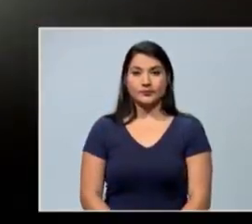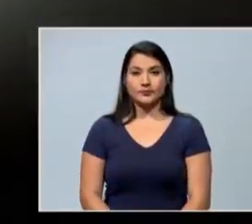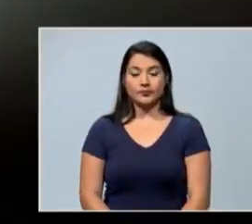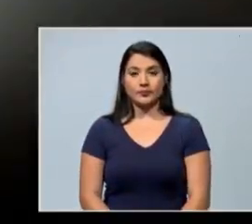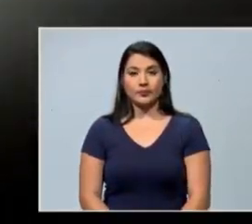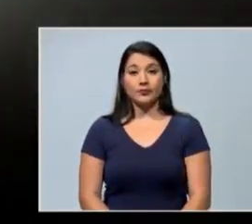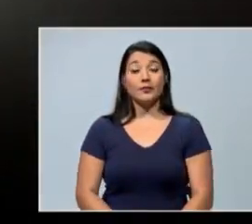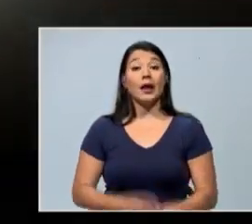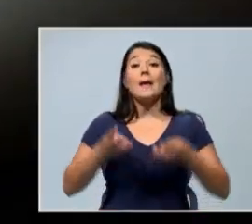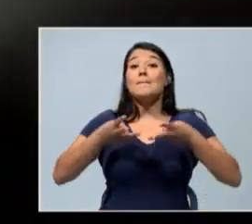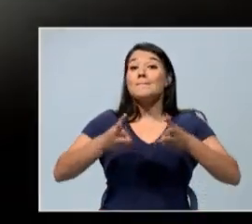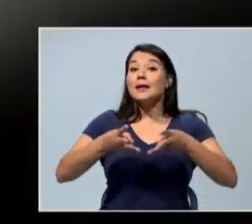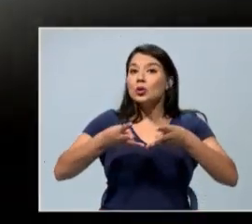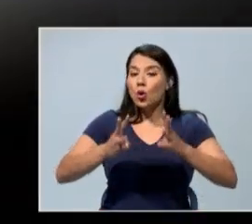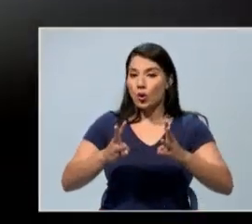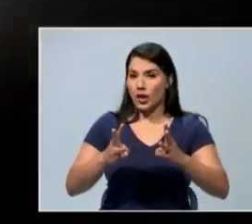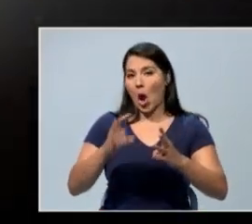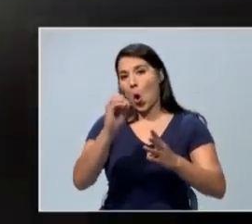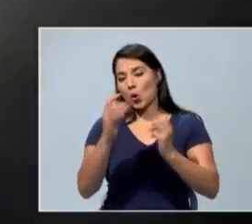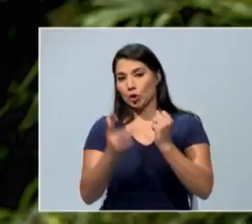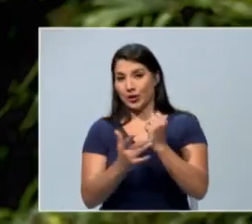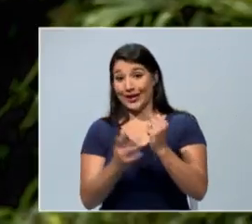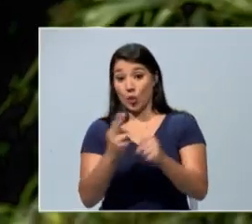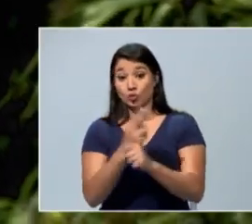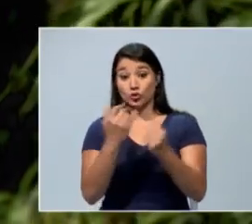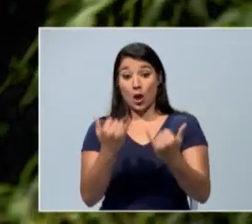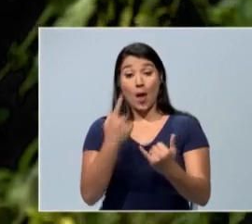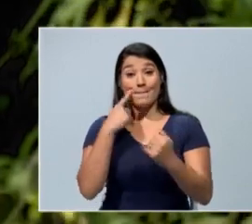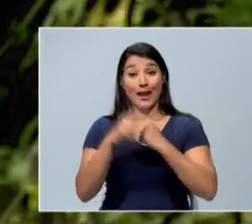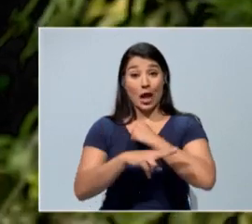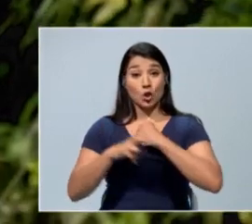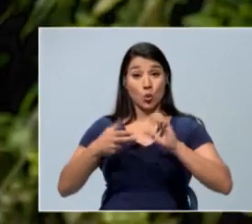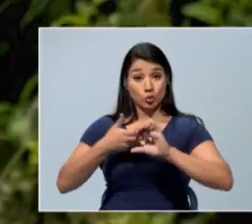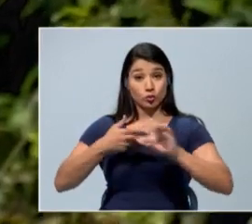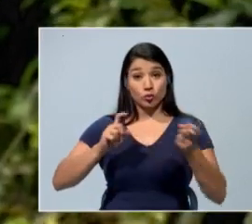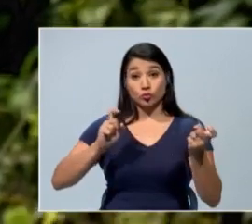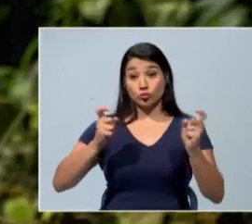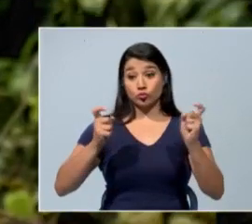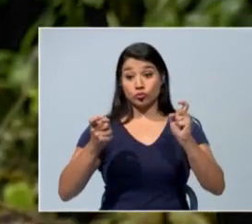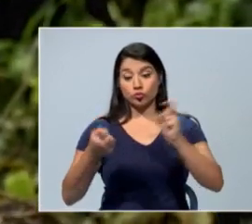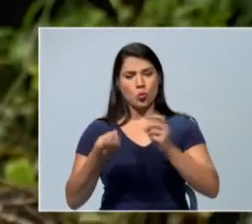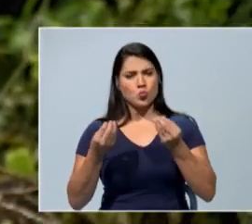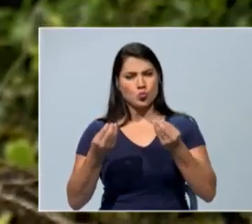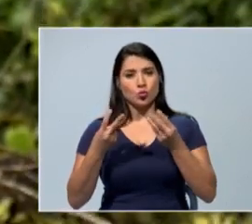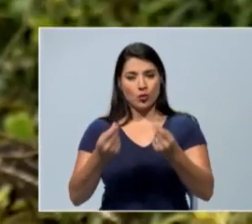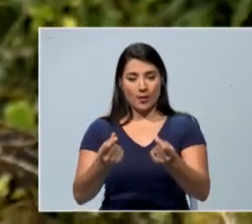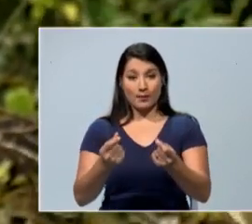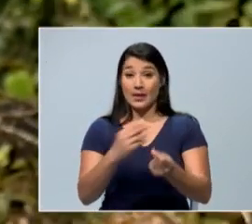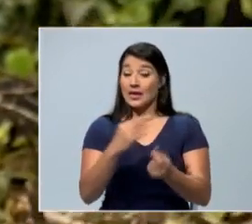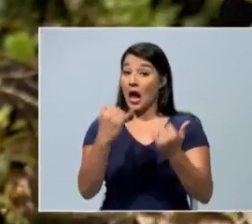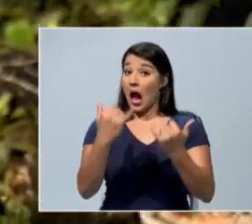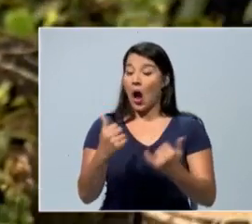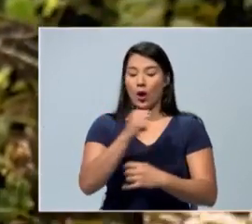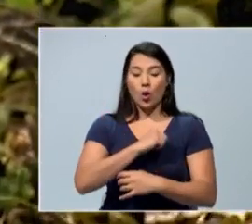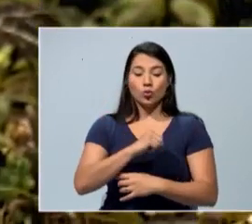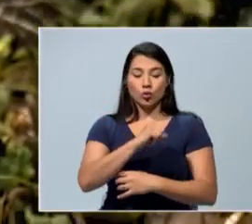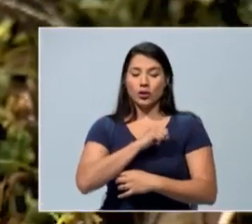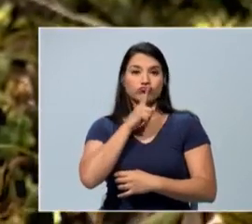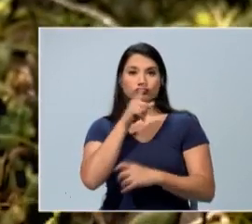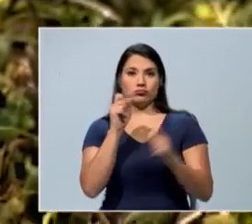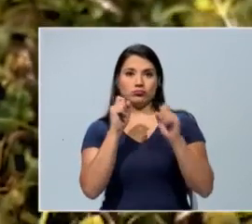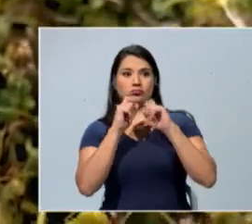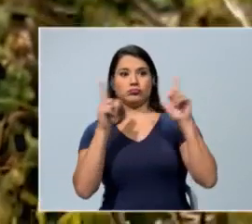Las metodologías con que los delincuentes ordeñan el poliducto han variado tan rápido que las mismas autoridades se sorprenden al